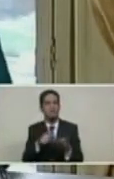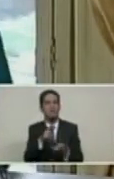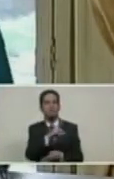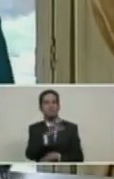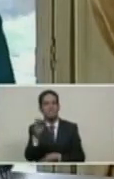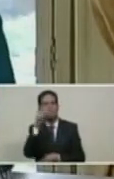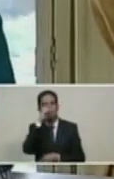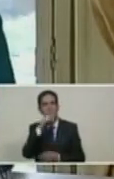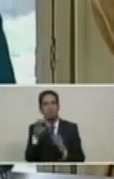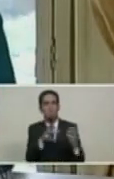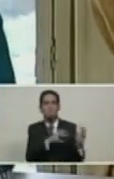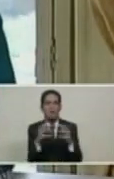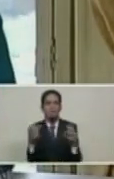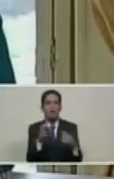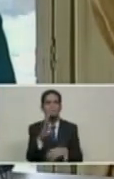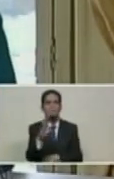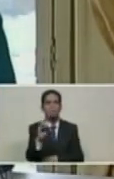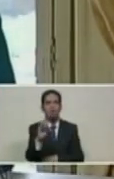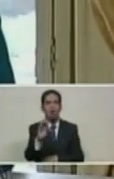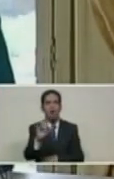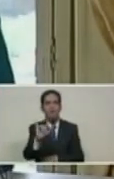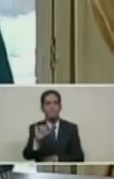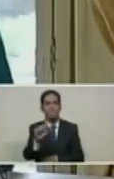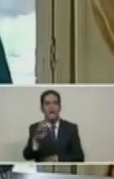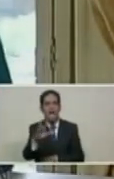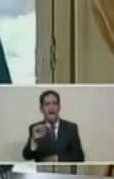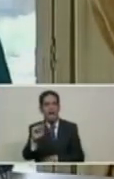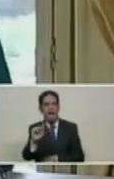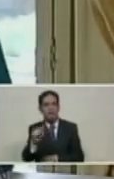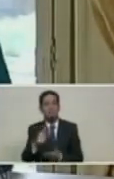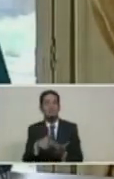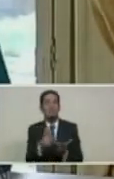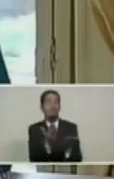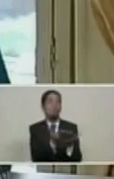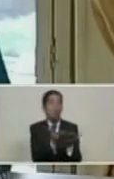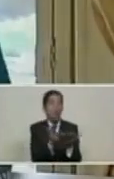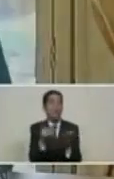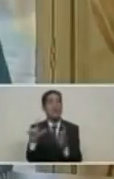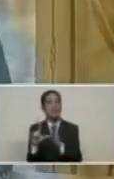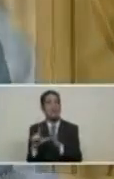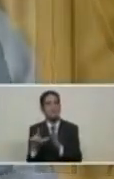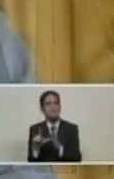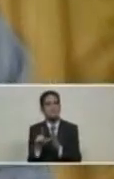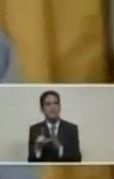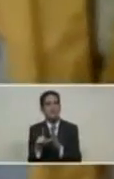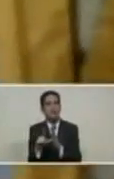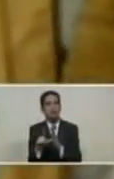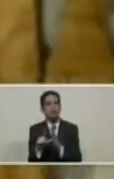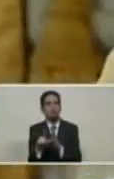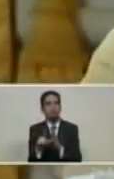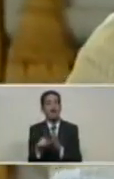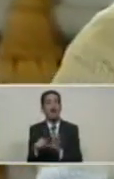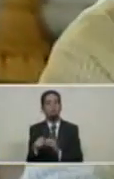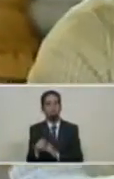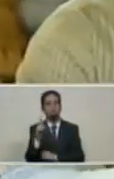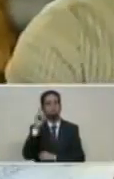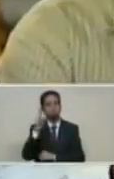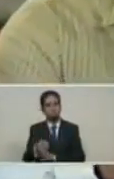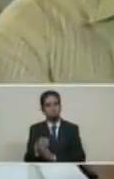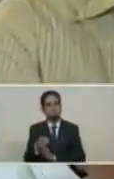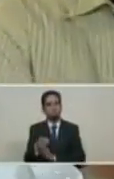Boyacá y las escuelas y liceos, profesor, epicentro, centro de